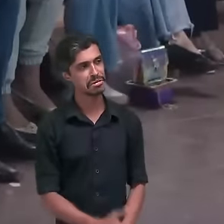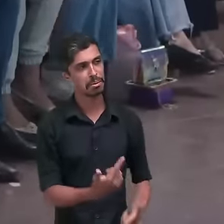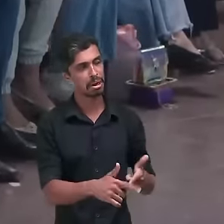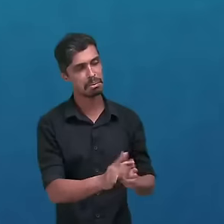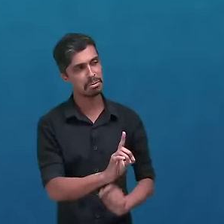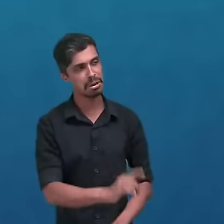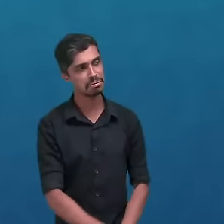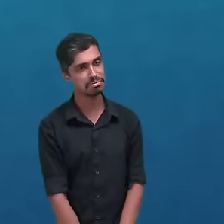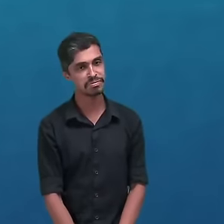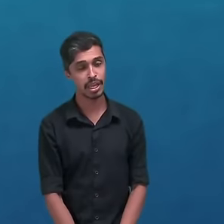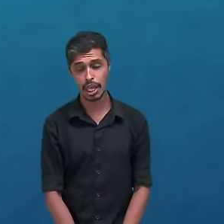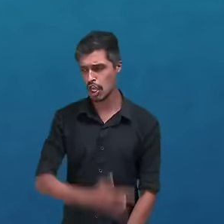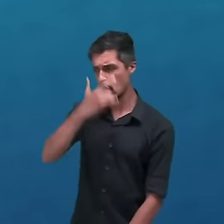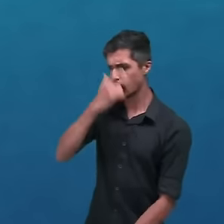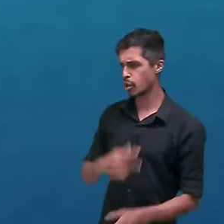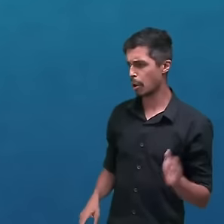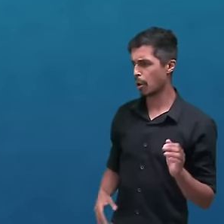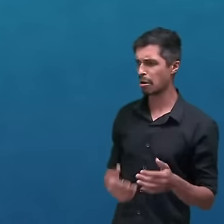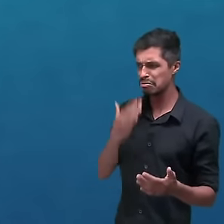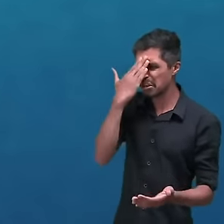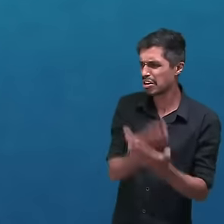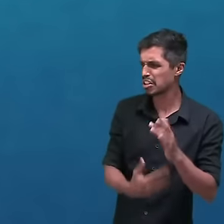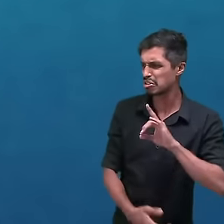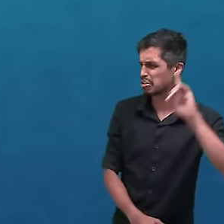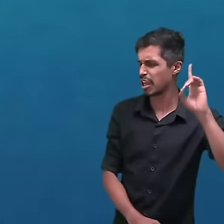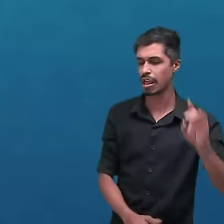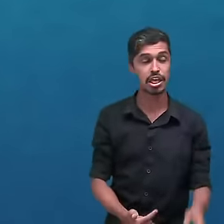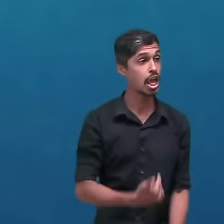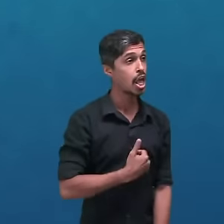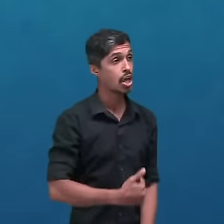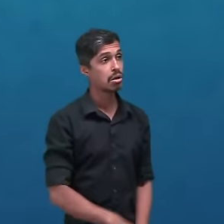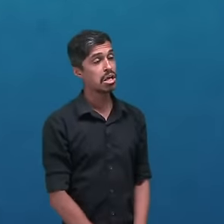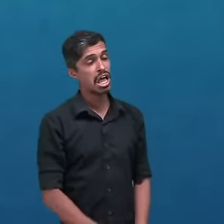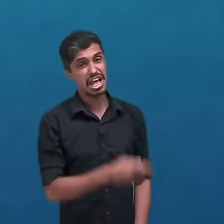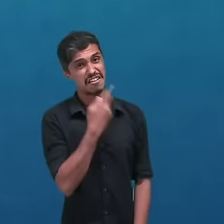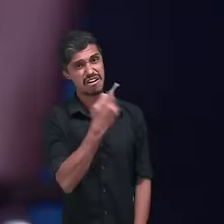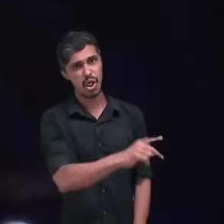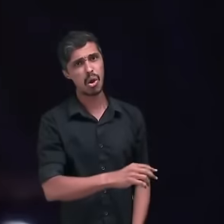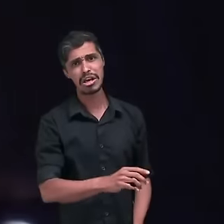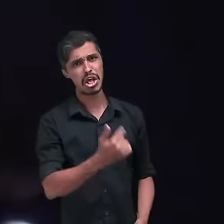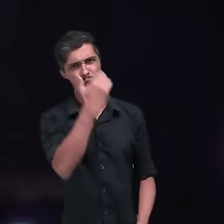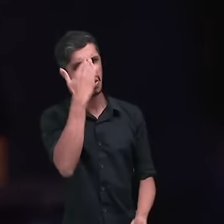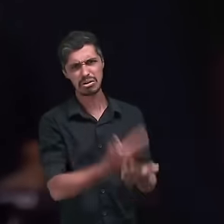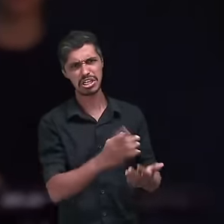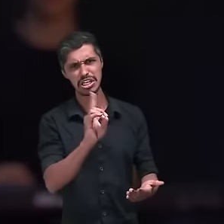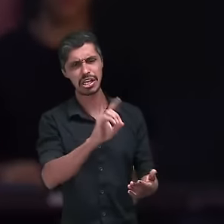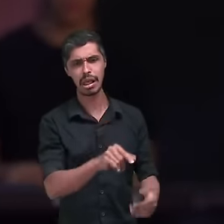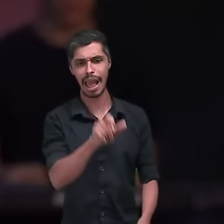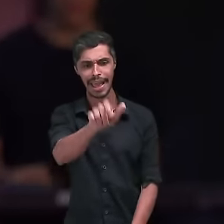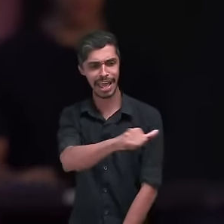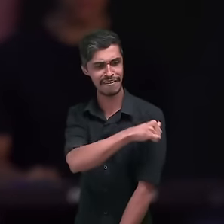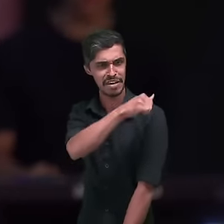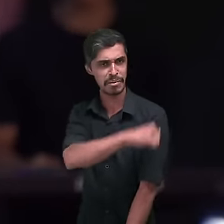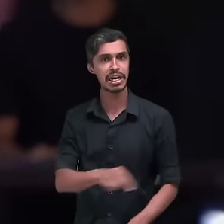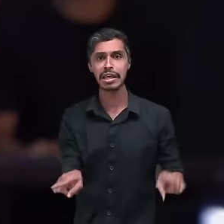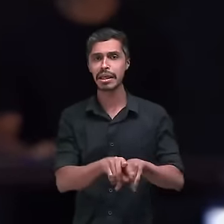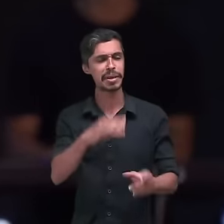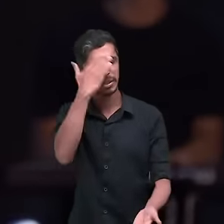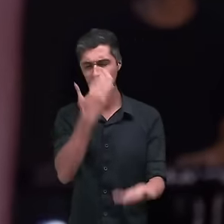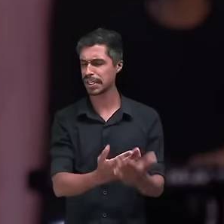Me faló: "Yo soy ateo". El otro doctor, ateo. El otro doctor, ateo. La enfermera, atea.